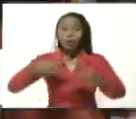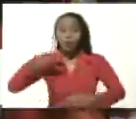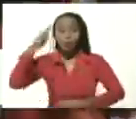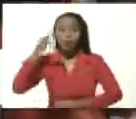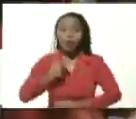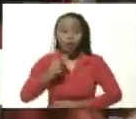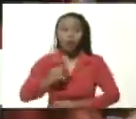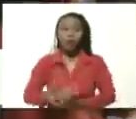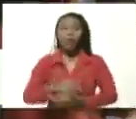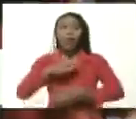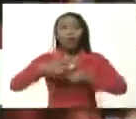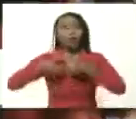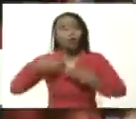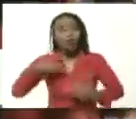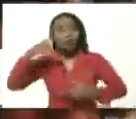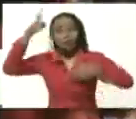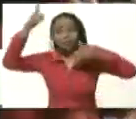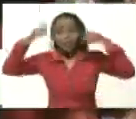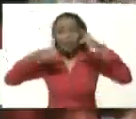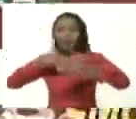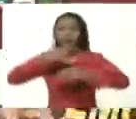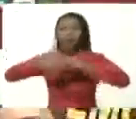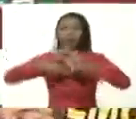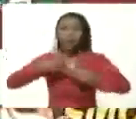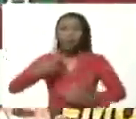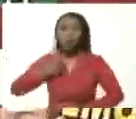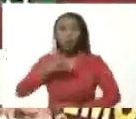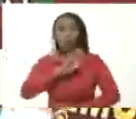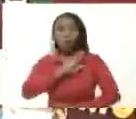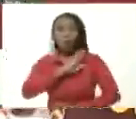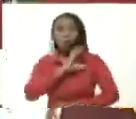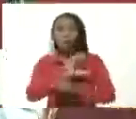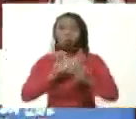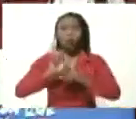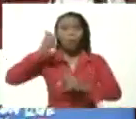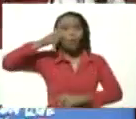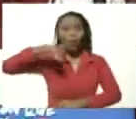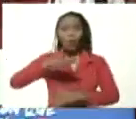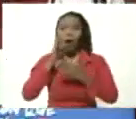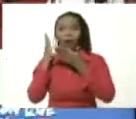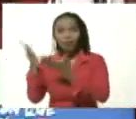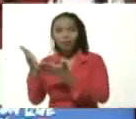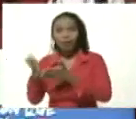la revolución de Chávez, de la revolución de nuestro pueblo. Ese es el camino.